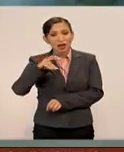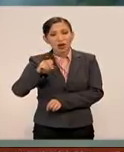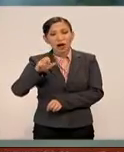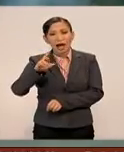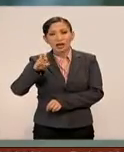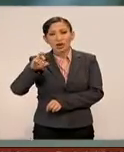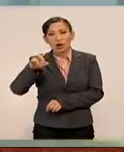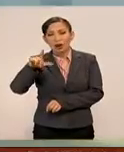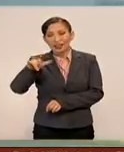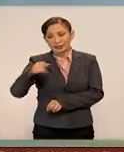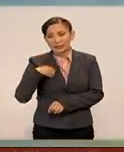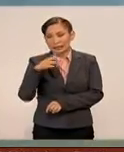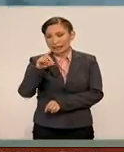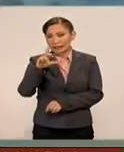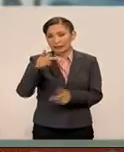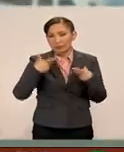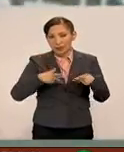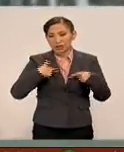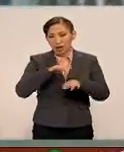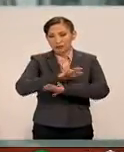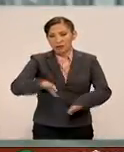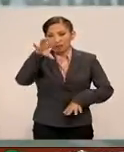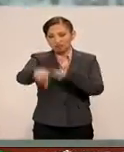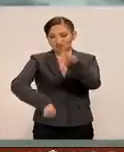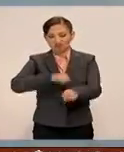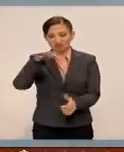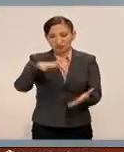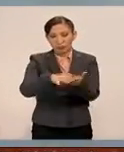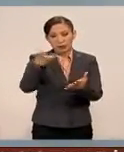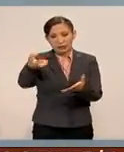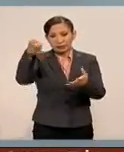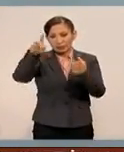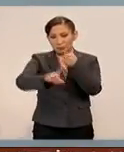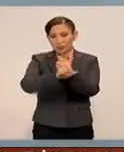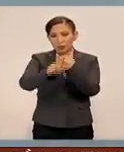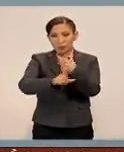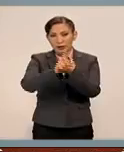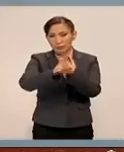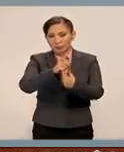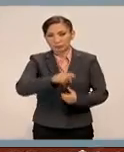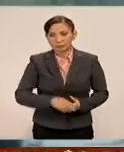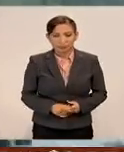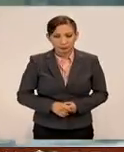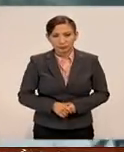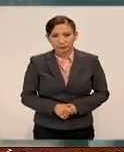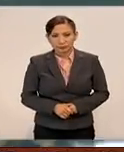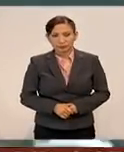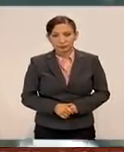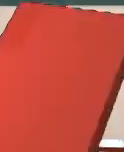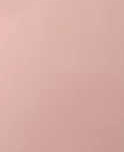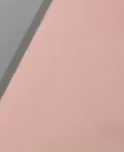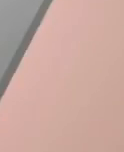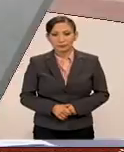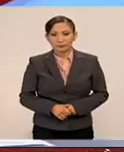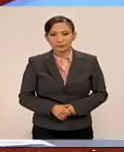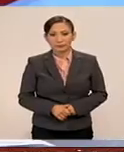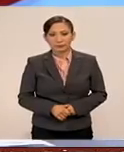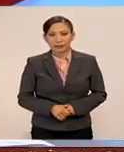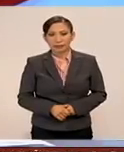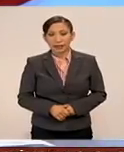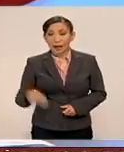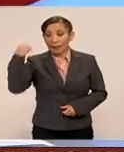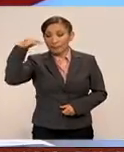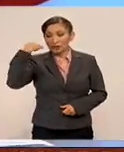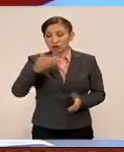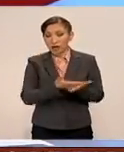dijo que ya son 30 las personas que han sido detenidas por estos últimos hechos de violencia. Y de